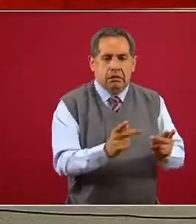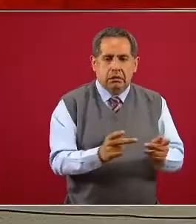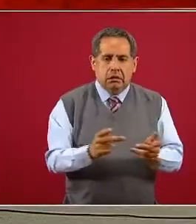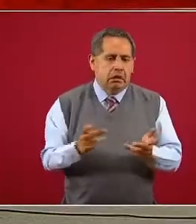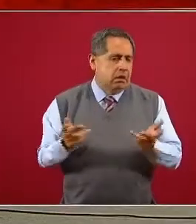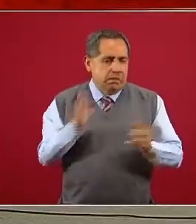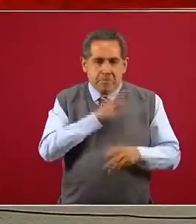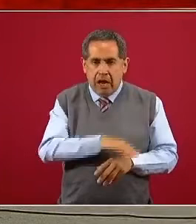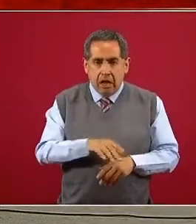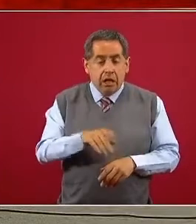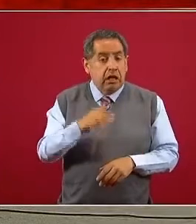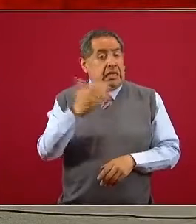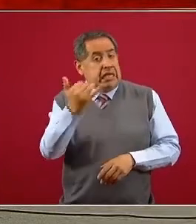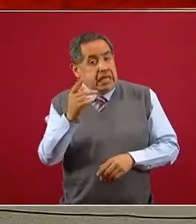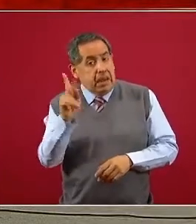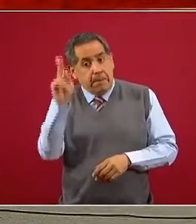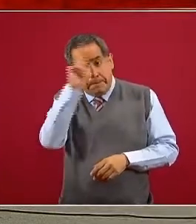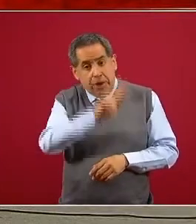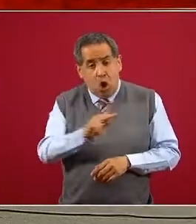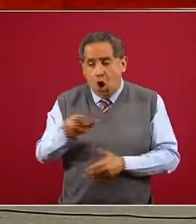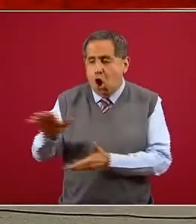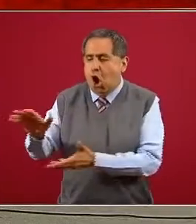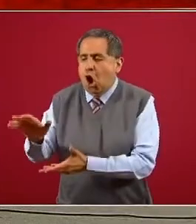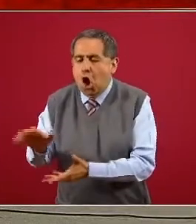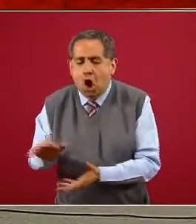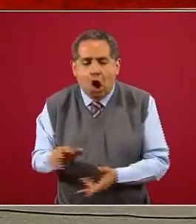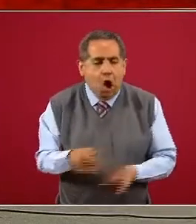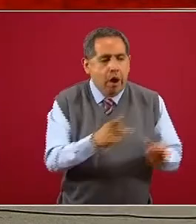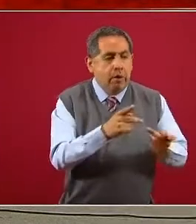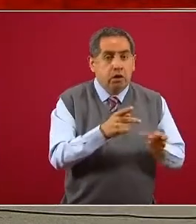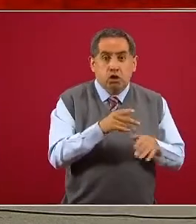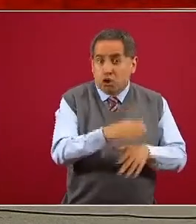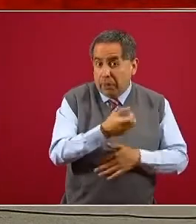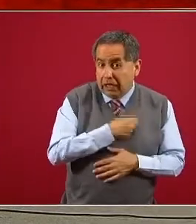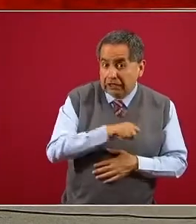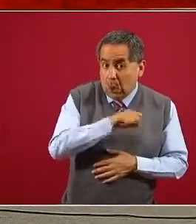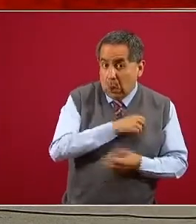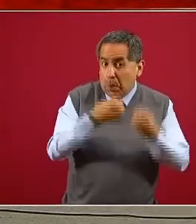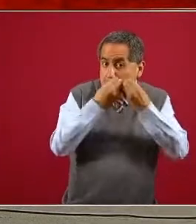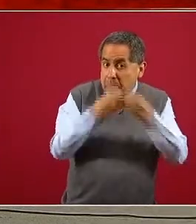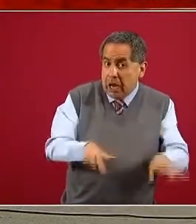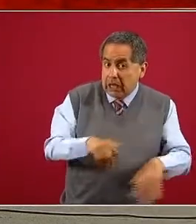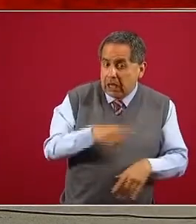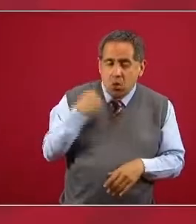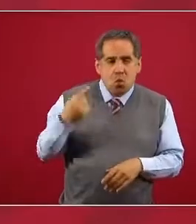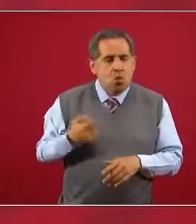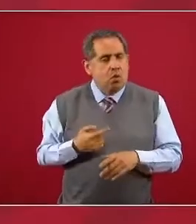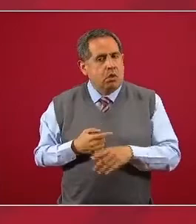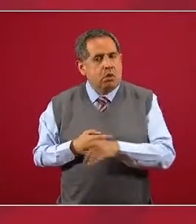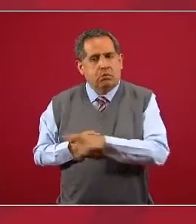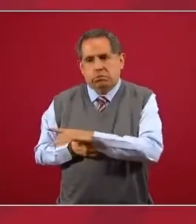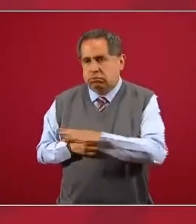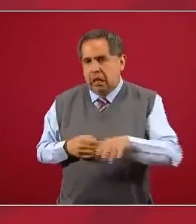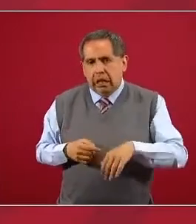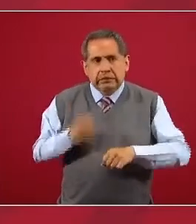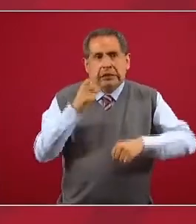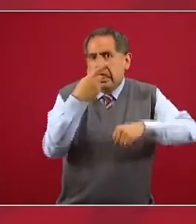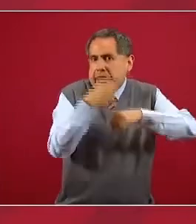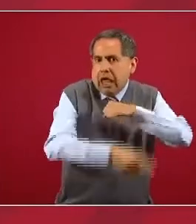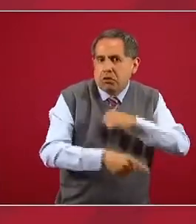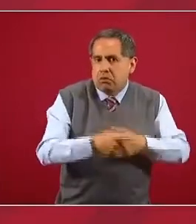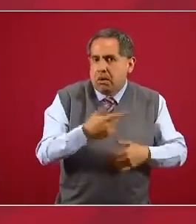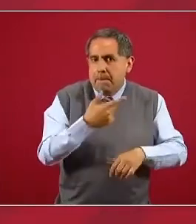contrabando involucra un bien para la salud, un producto, puede hacer daño,